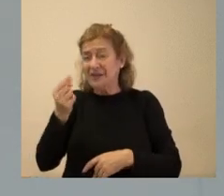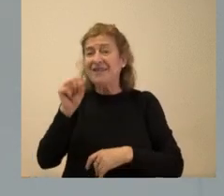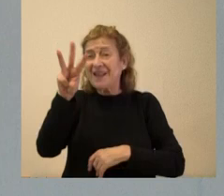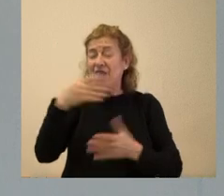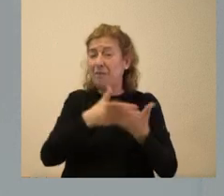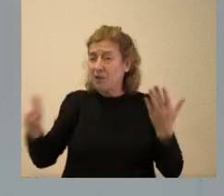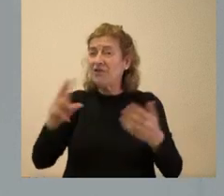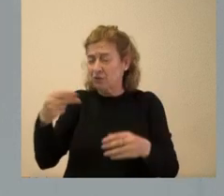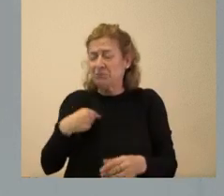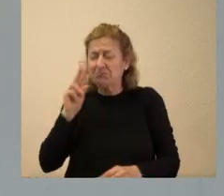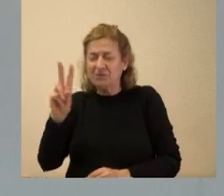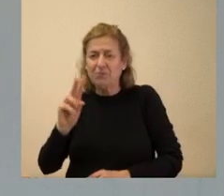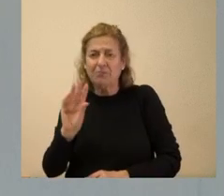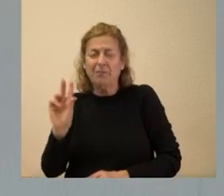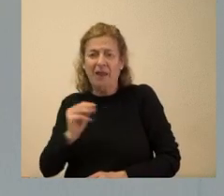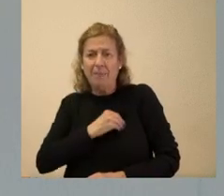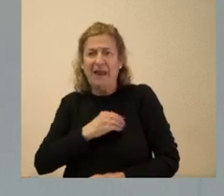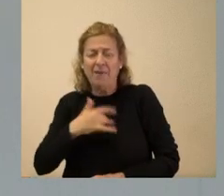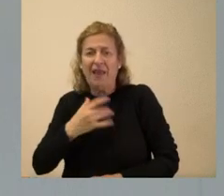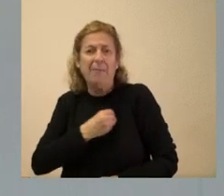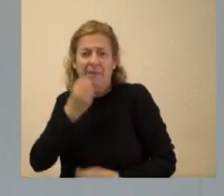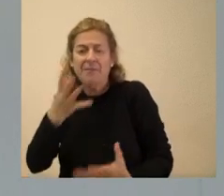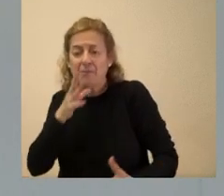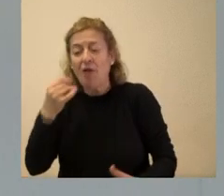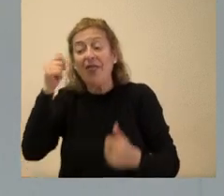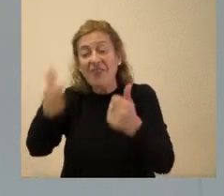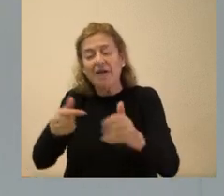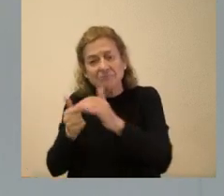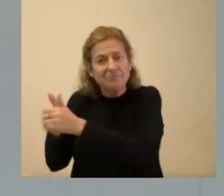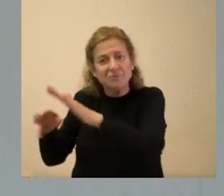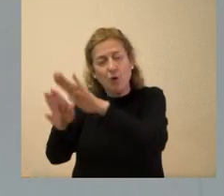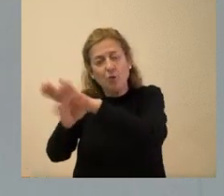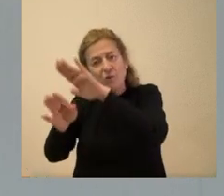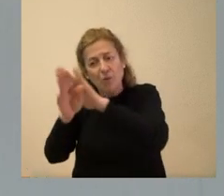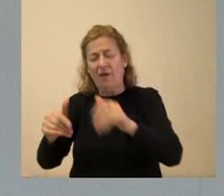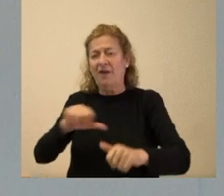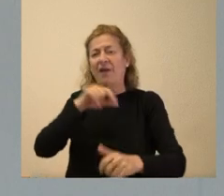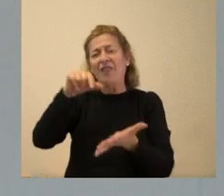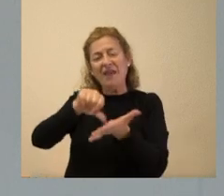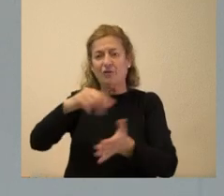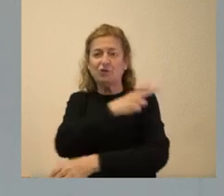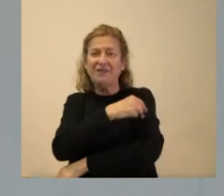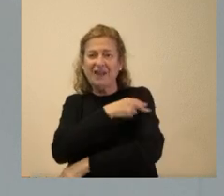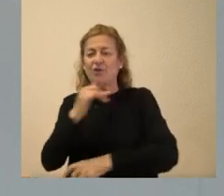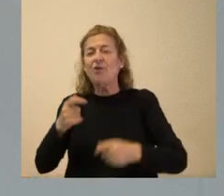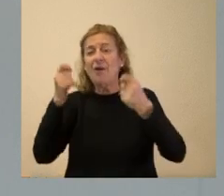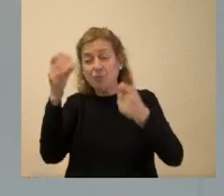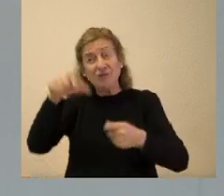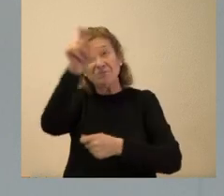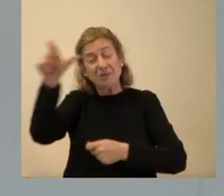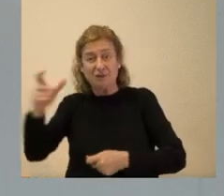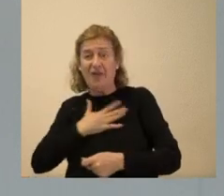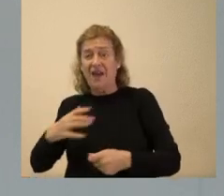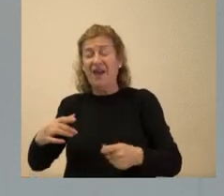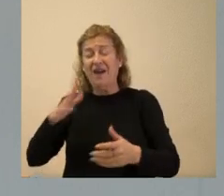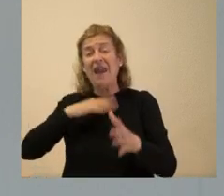pero nos parece que merece la pena porque supone dar continuidad a un centro sanitario sobre todo supone dar continuidad a un servicio que reciben muchos leoneses y